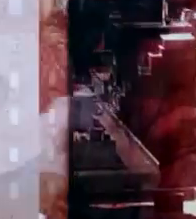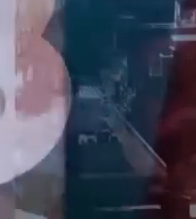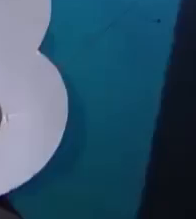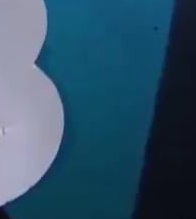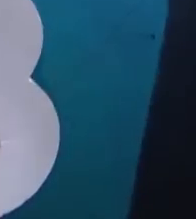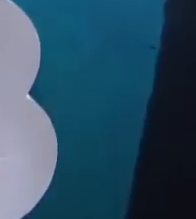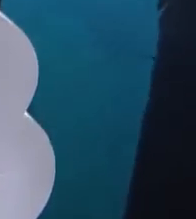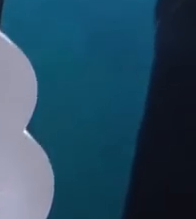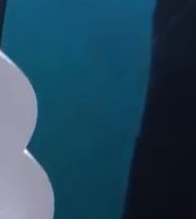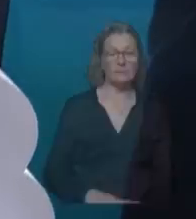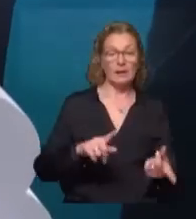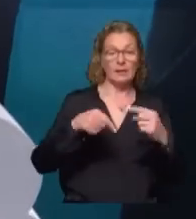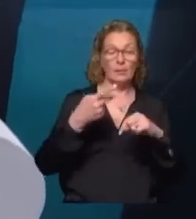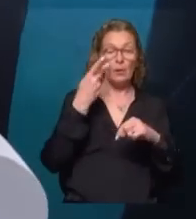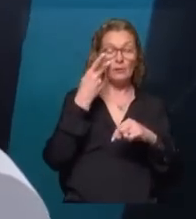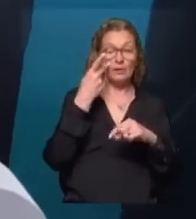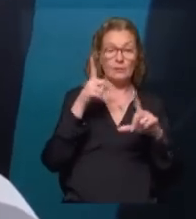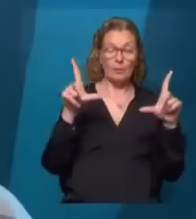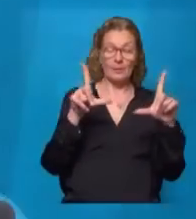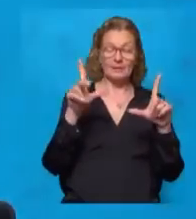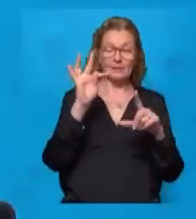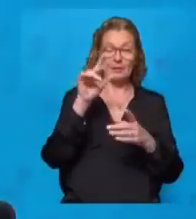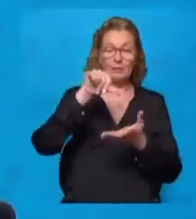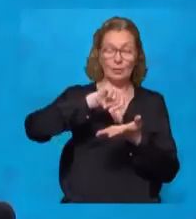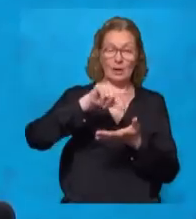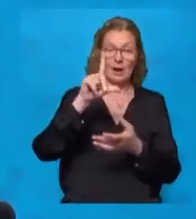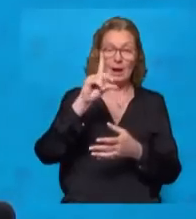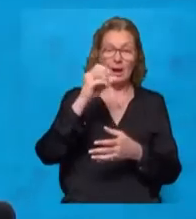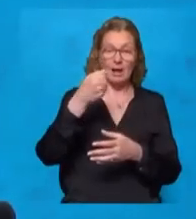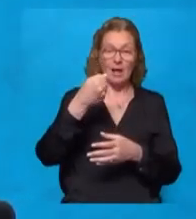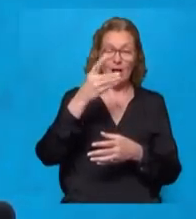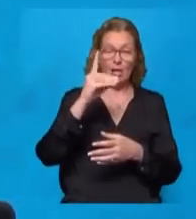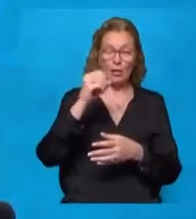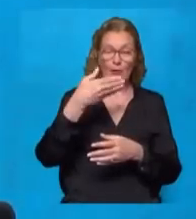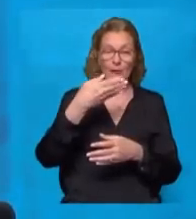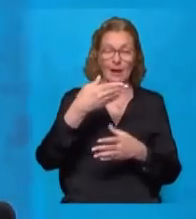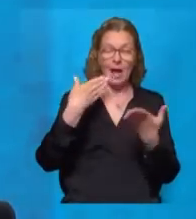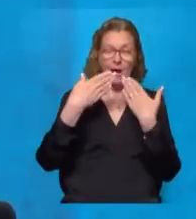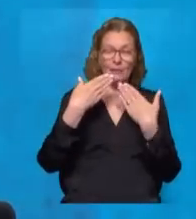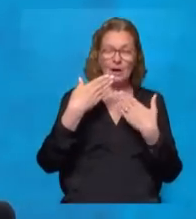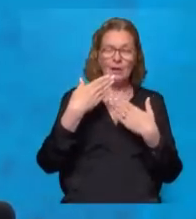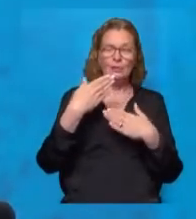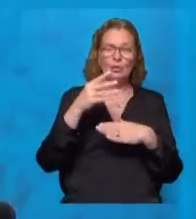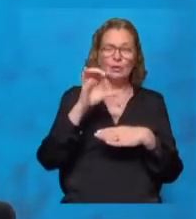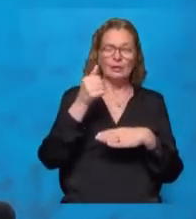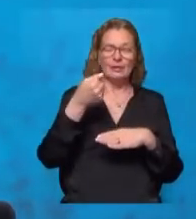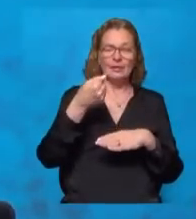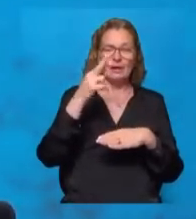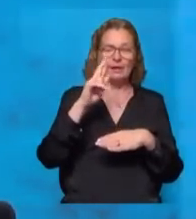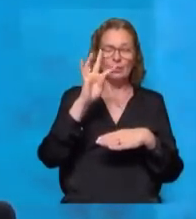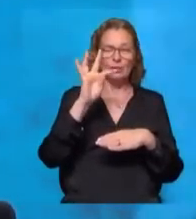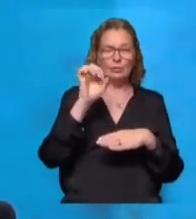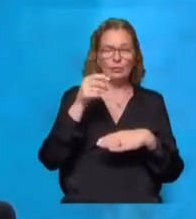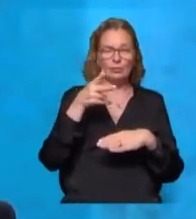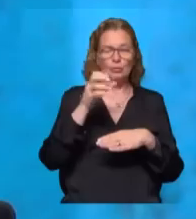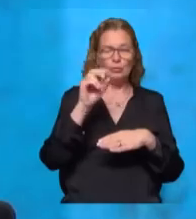ciudad seguimos en vivo aquí en lado B en la pantalla de TV ciudad conversando con el doctor henir sartu a propósito de las propuestas